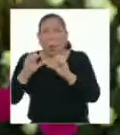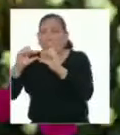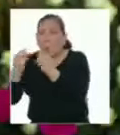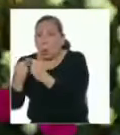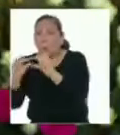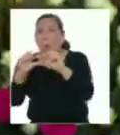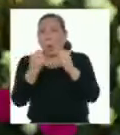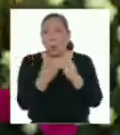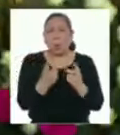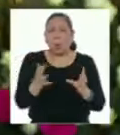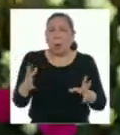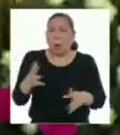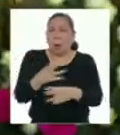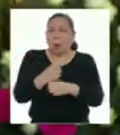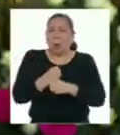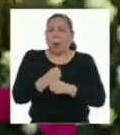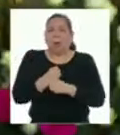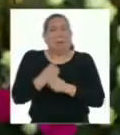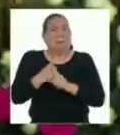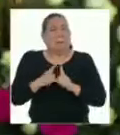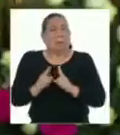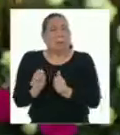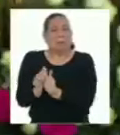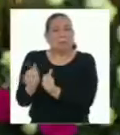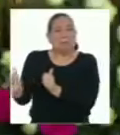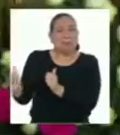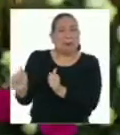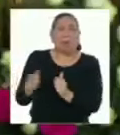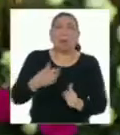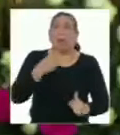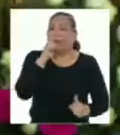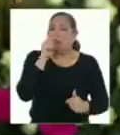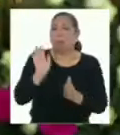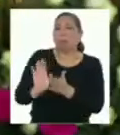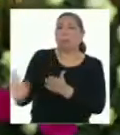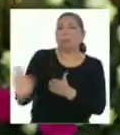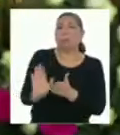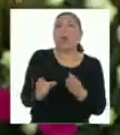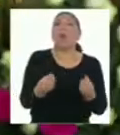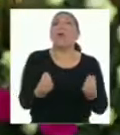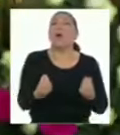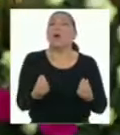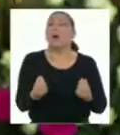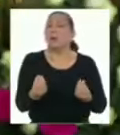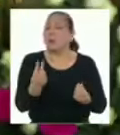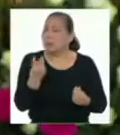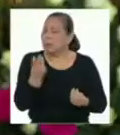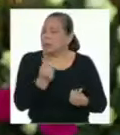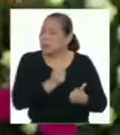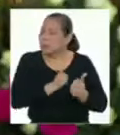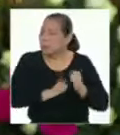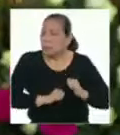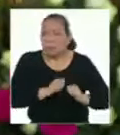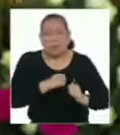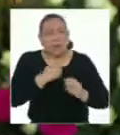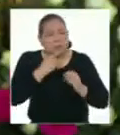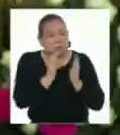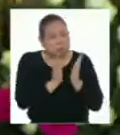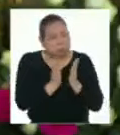grupos sociales que se aferran a una identidad que los separa del resto? ¿Cómo pueden conmover a quienes